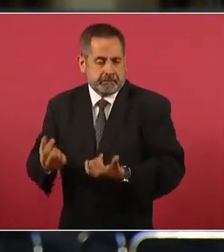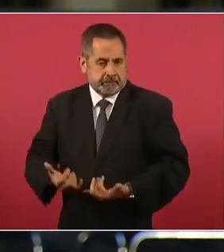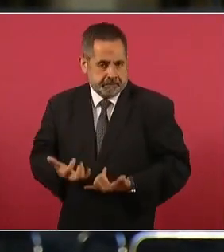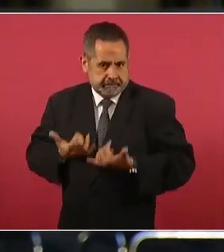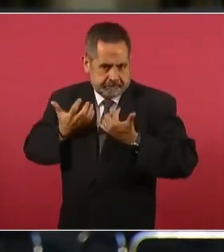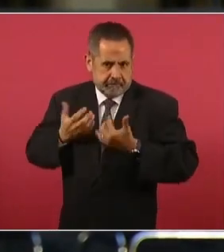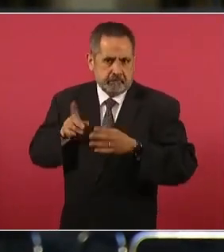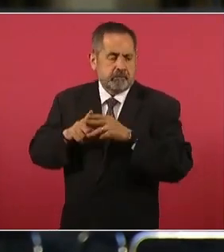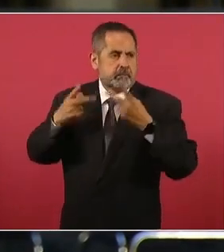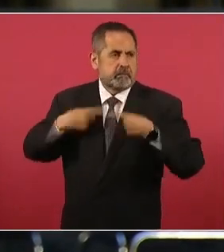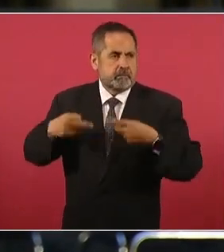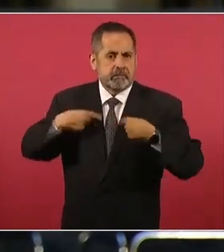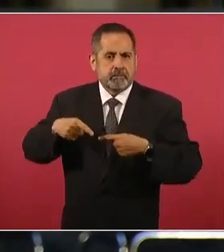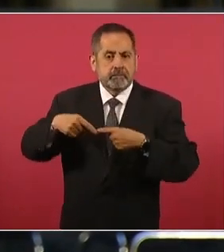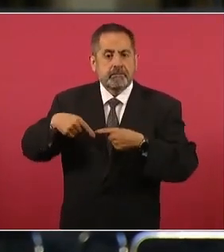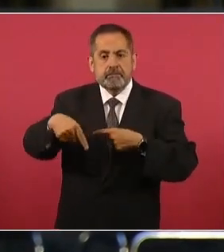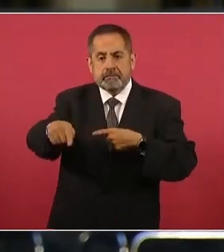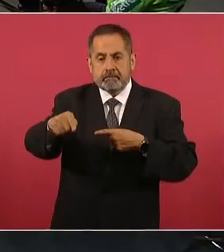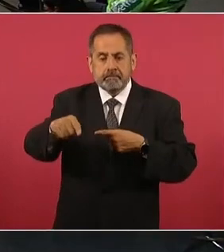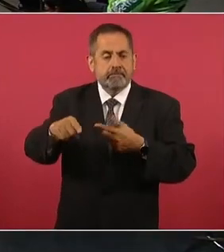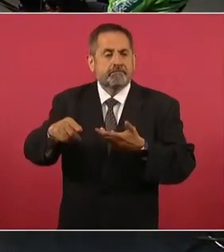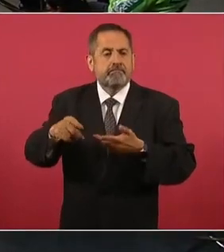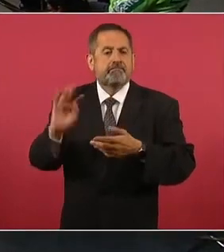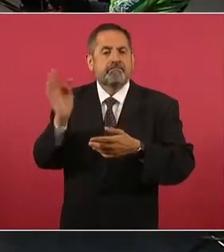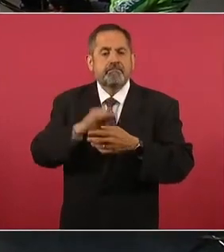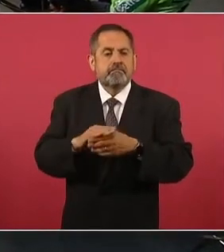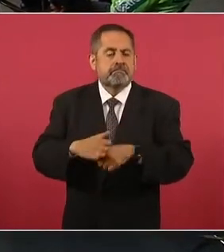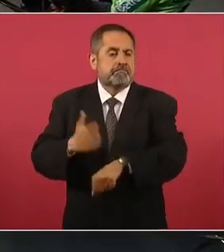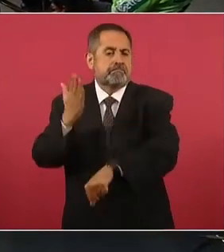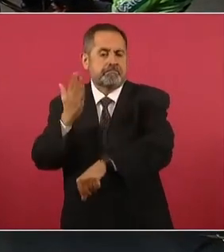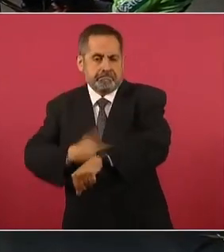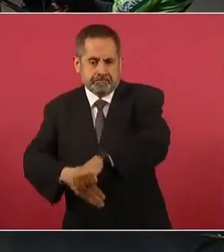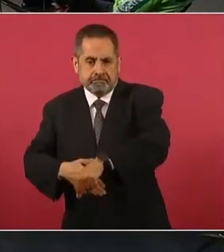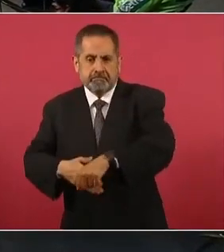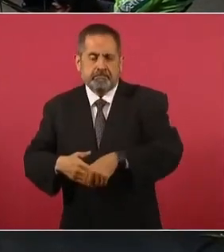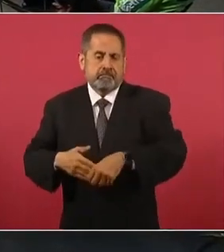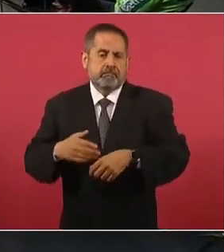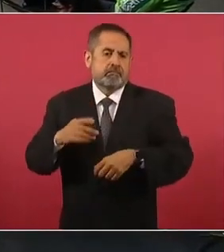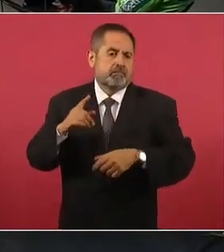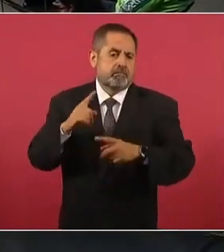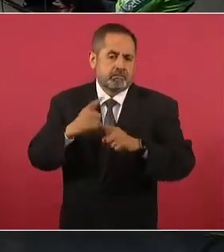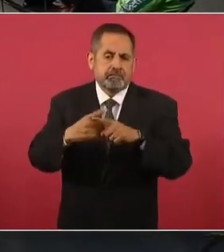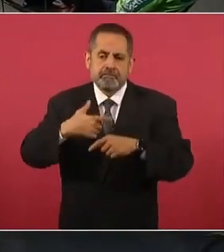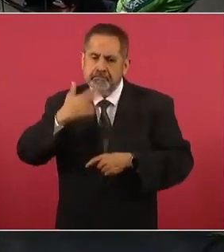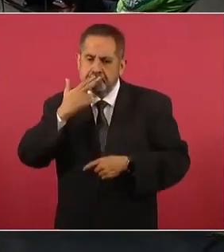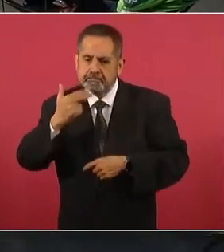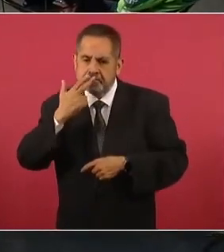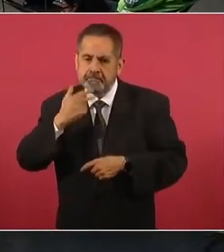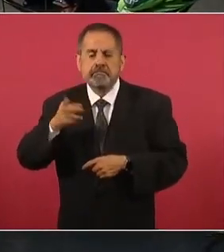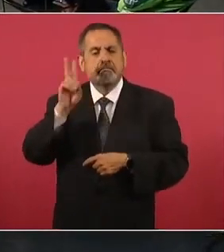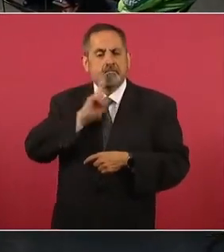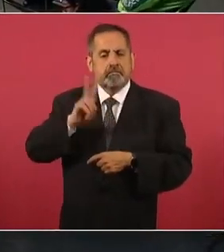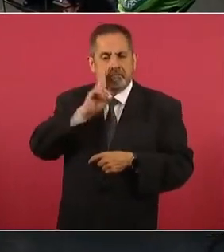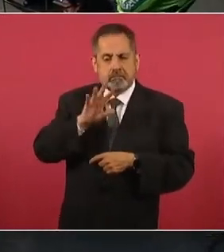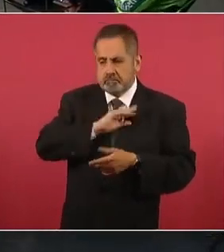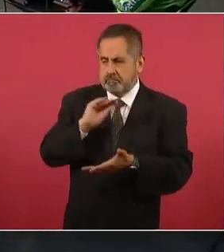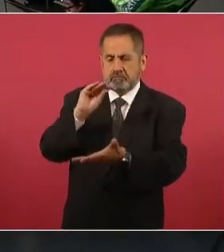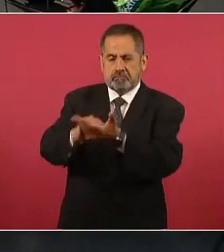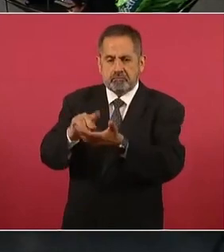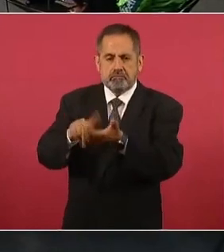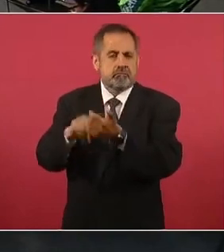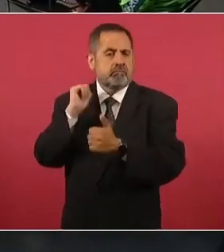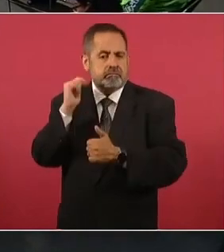o personas que están a punto de perder un pie, una mano por la diabetes se pueda aplicar en todos